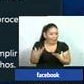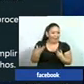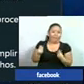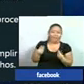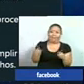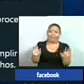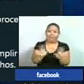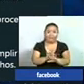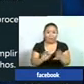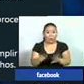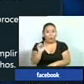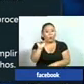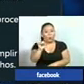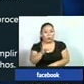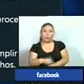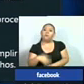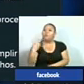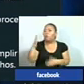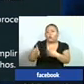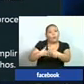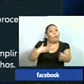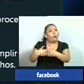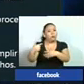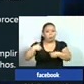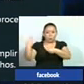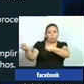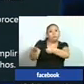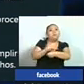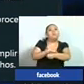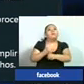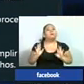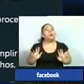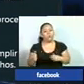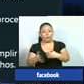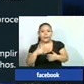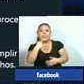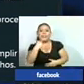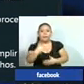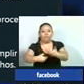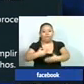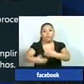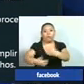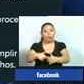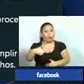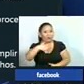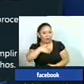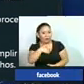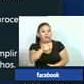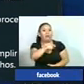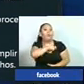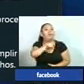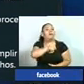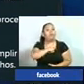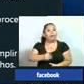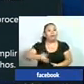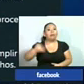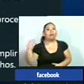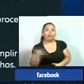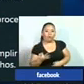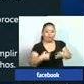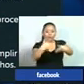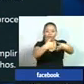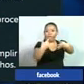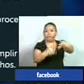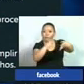intimida, aunque me cueste el cargo, voy a seguir procesando a quien sea. Mi única obligación es cumplir y hacer